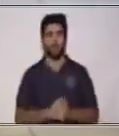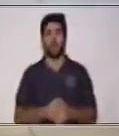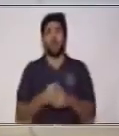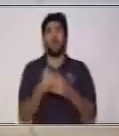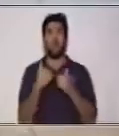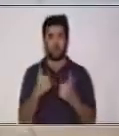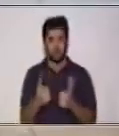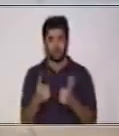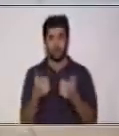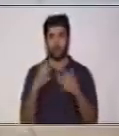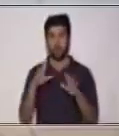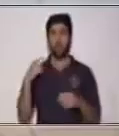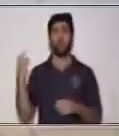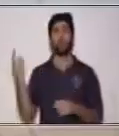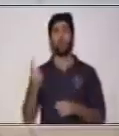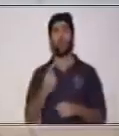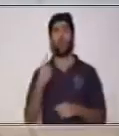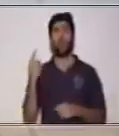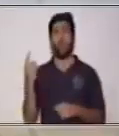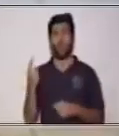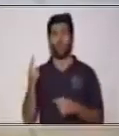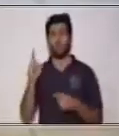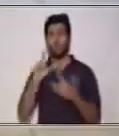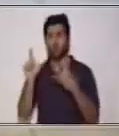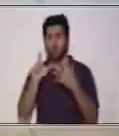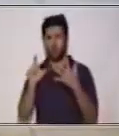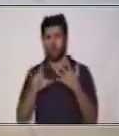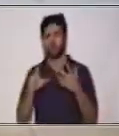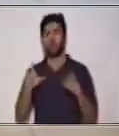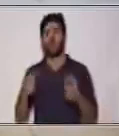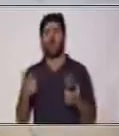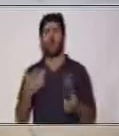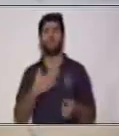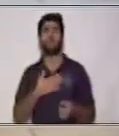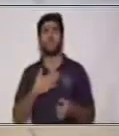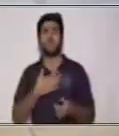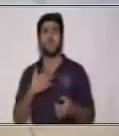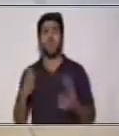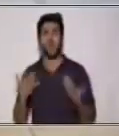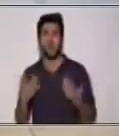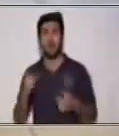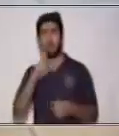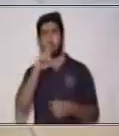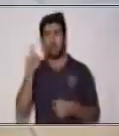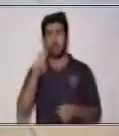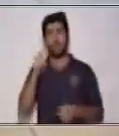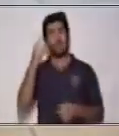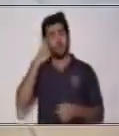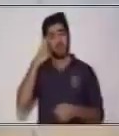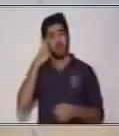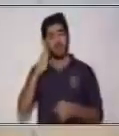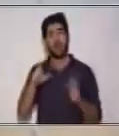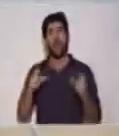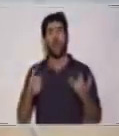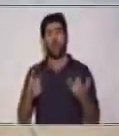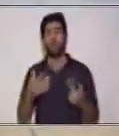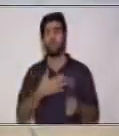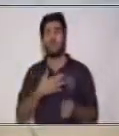esos elementos, ¿cómo se le llama? Muy bien, vamos en casita. Pensemos.